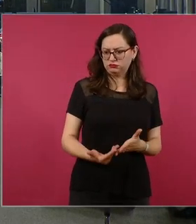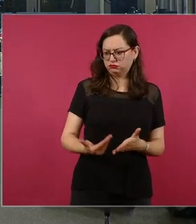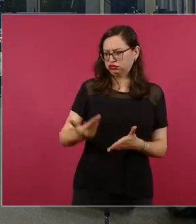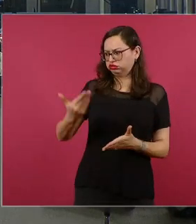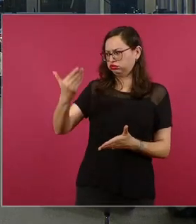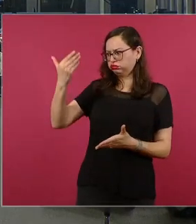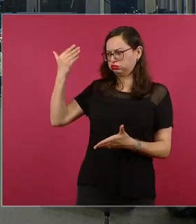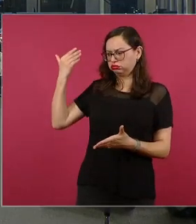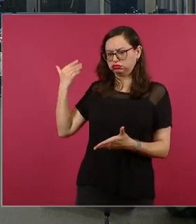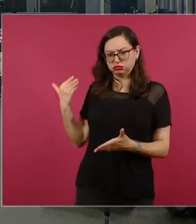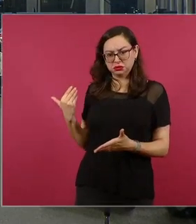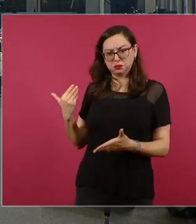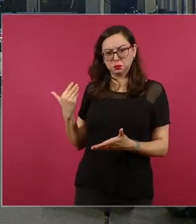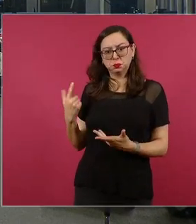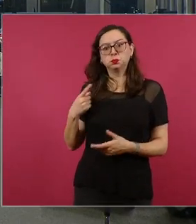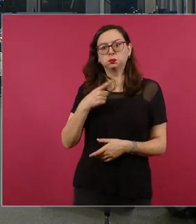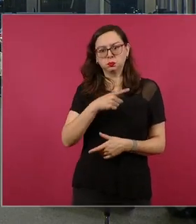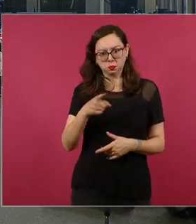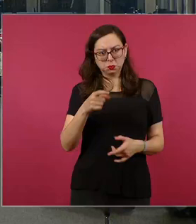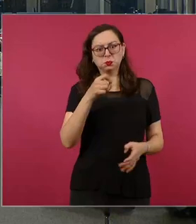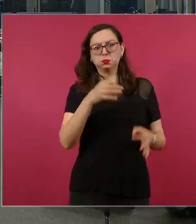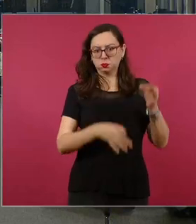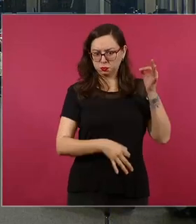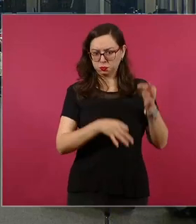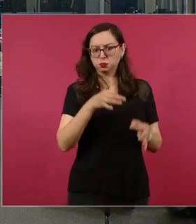elegía a los